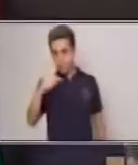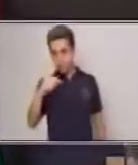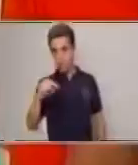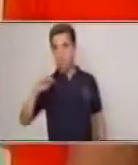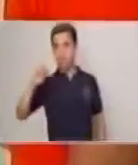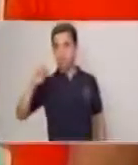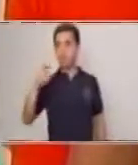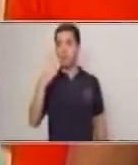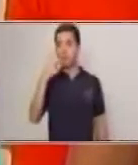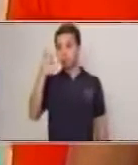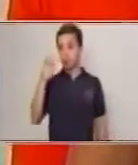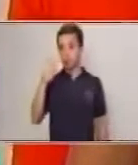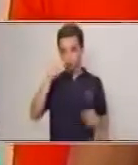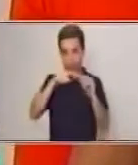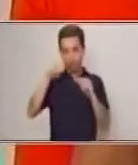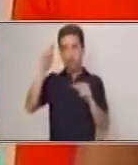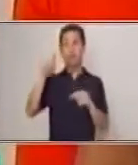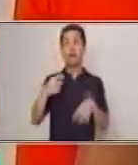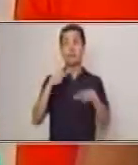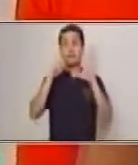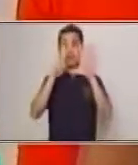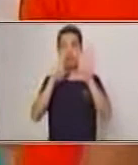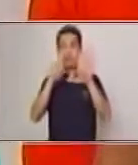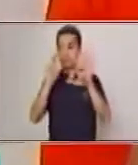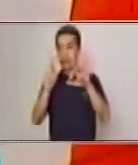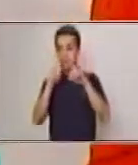cúbica, y a la 6,